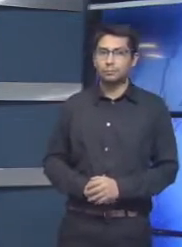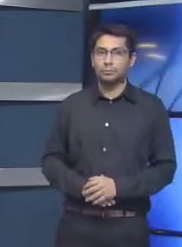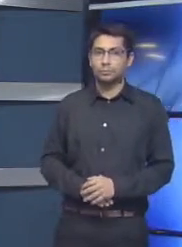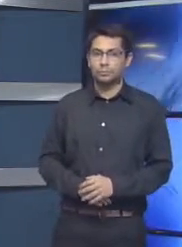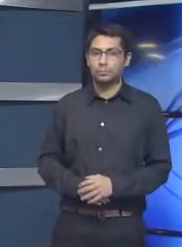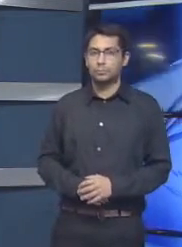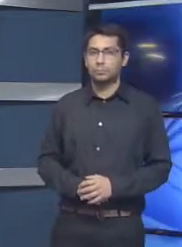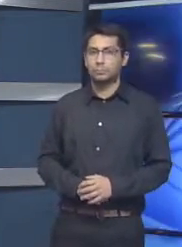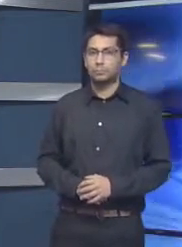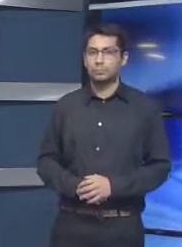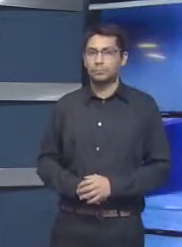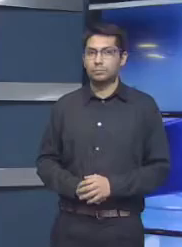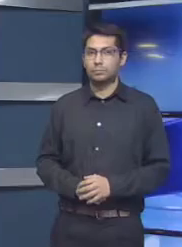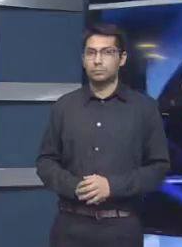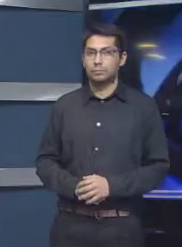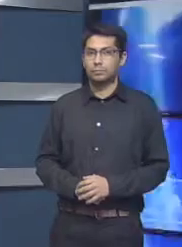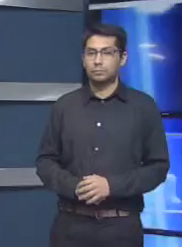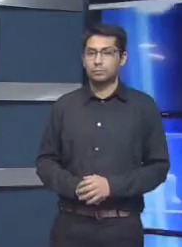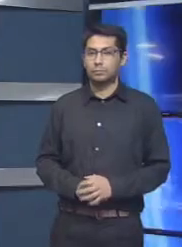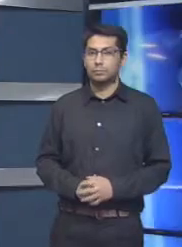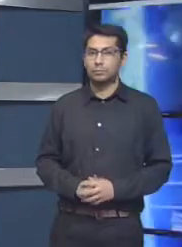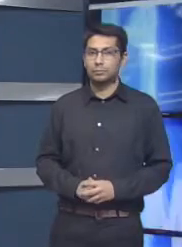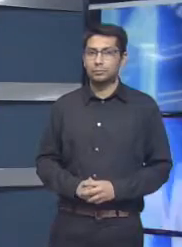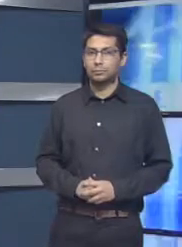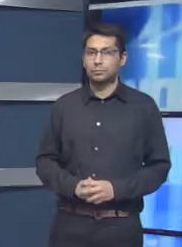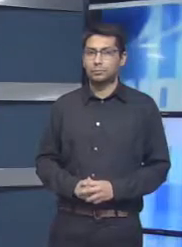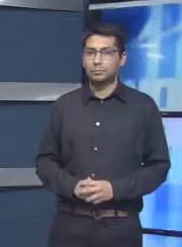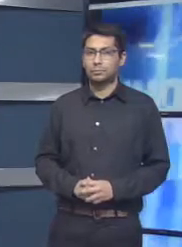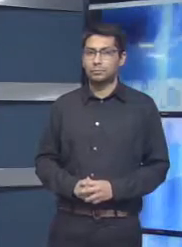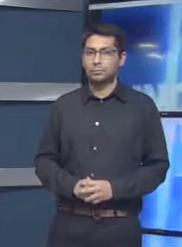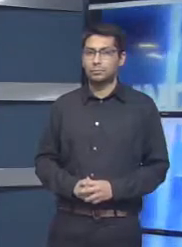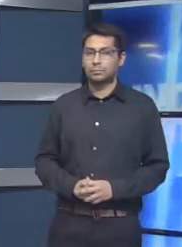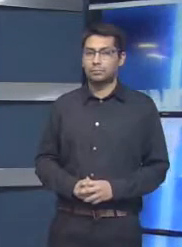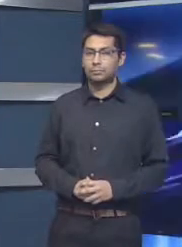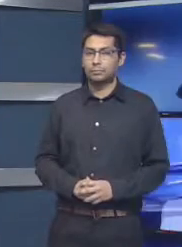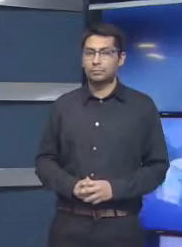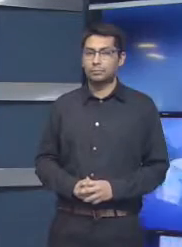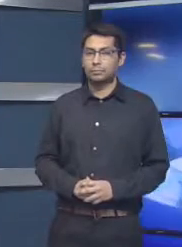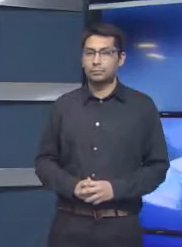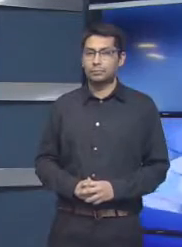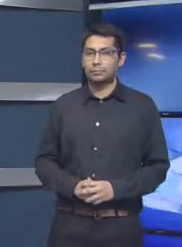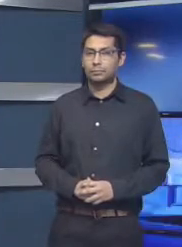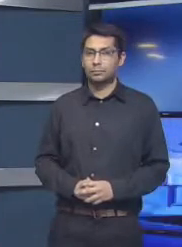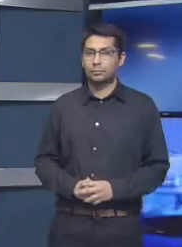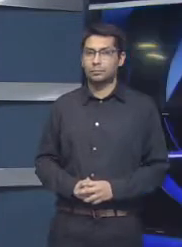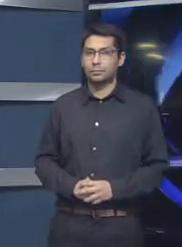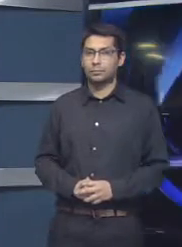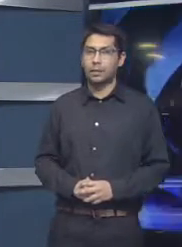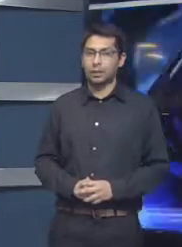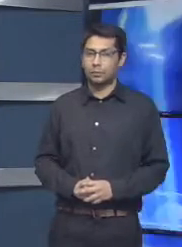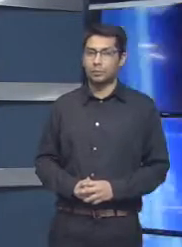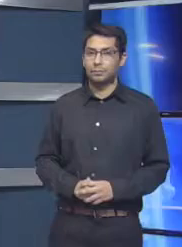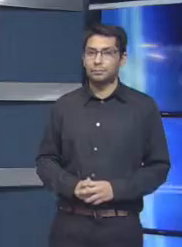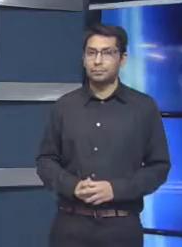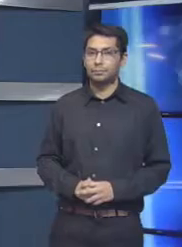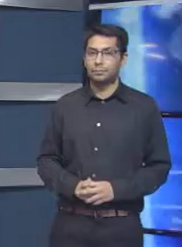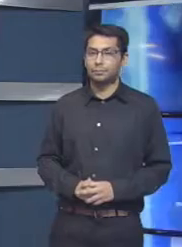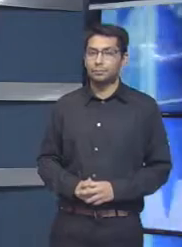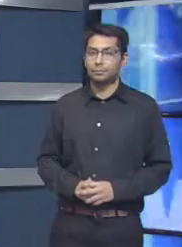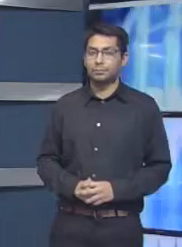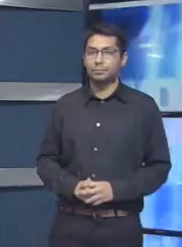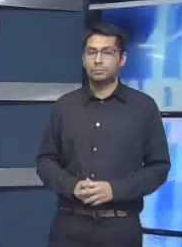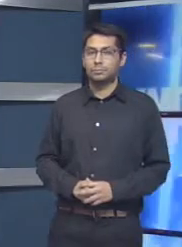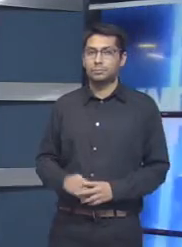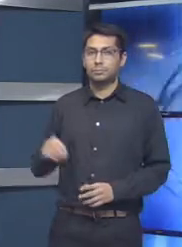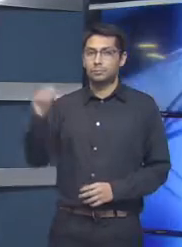haber hecho la operación, y con un porcentaje de comisión y con un porcentaje de interés. Claro, sí. En la